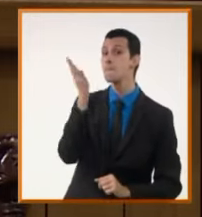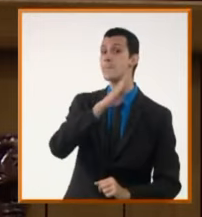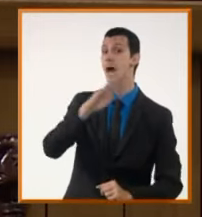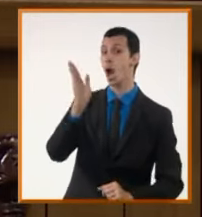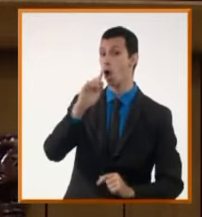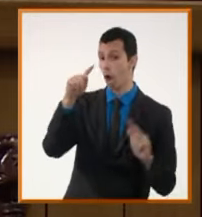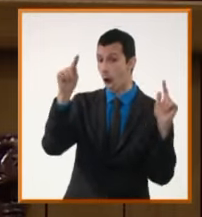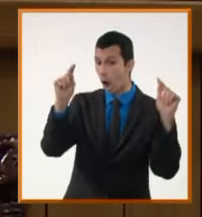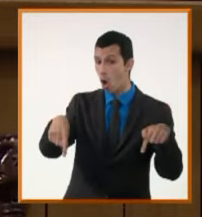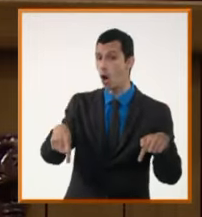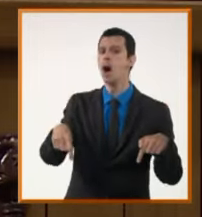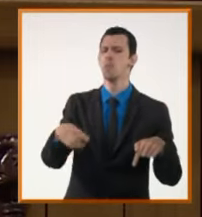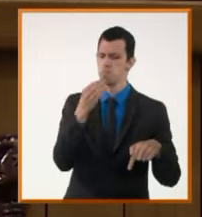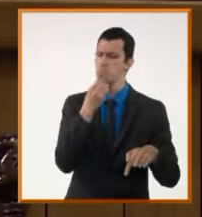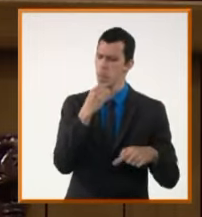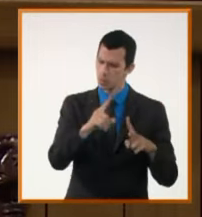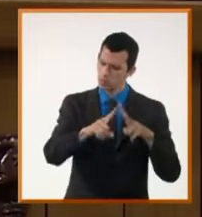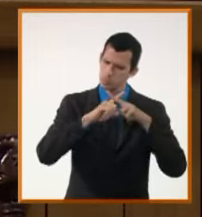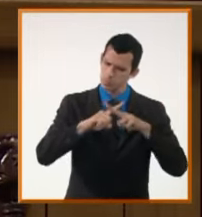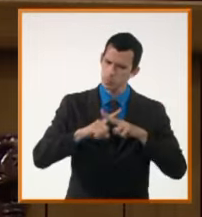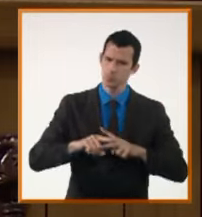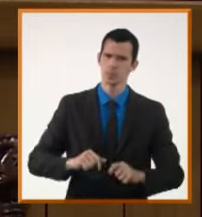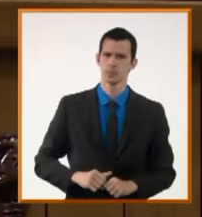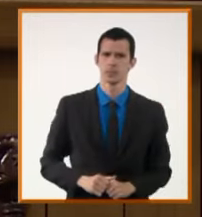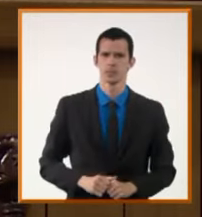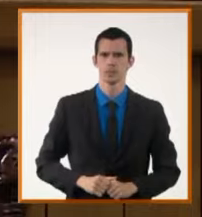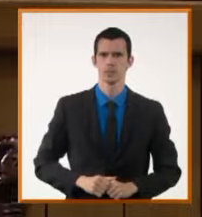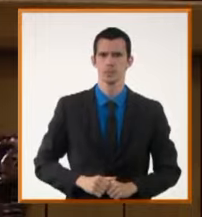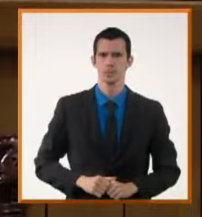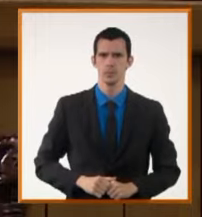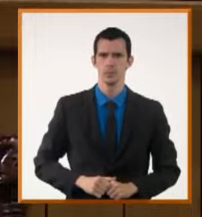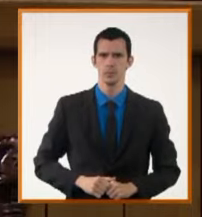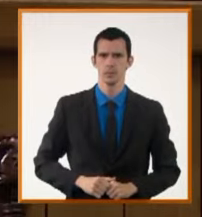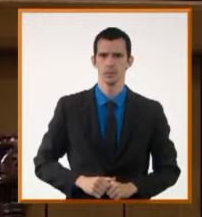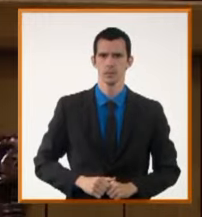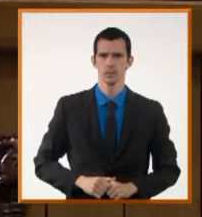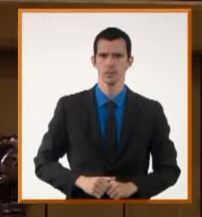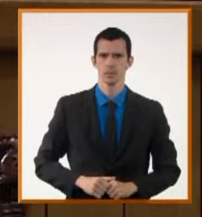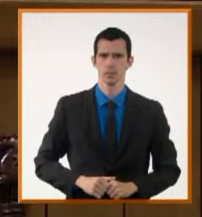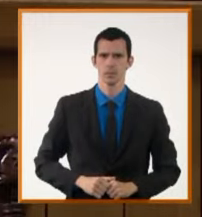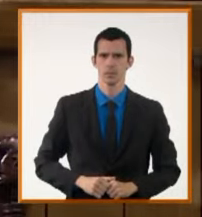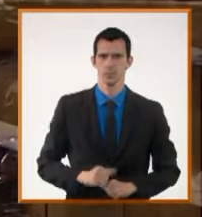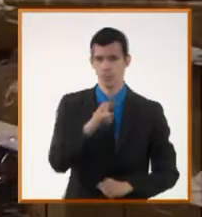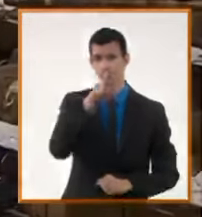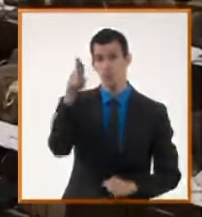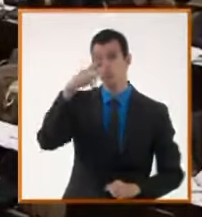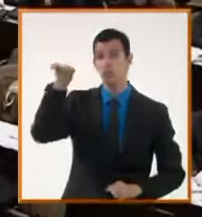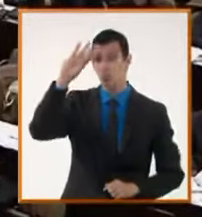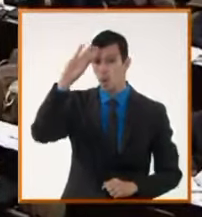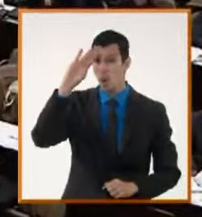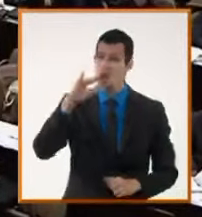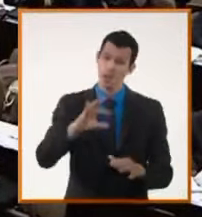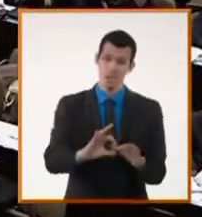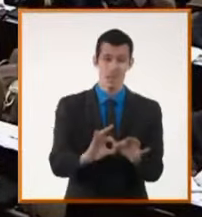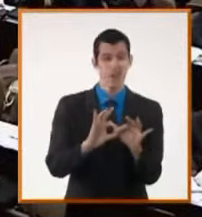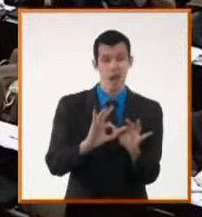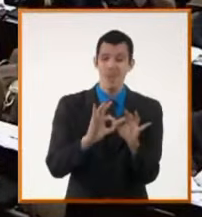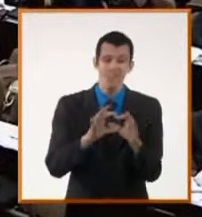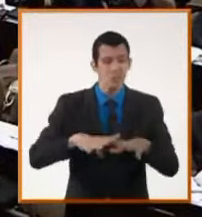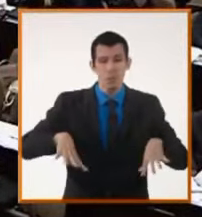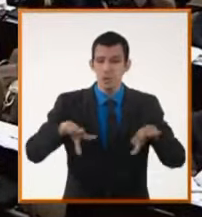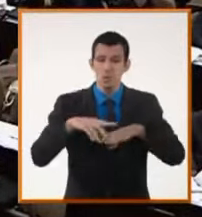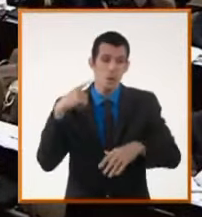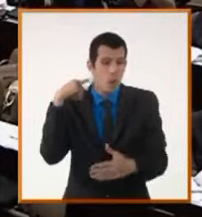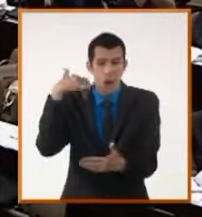ejemplos antes que los líderes históricos de la revolución han enfrentado y han vencido en estos largos años.